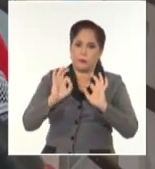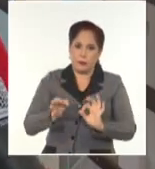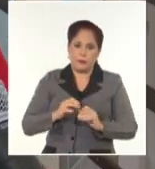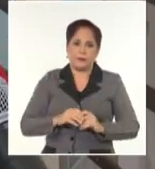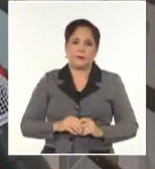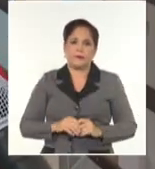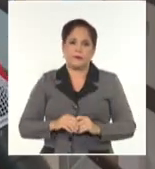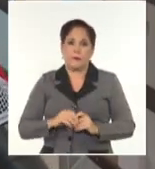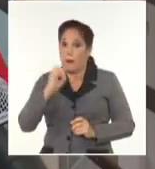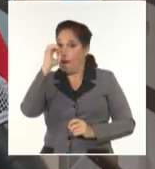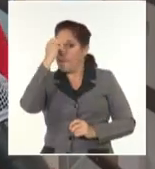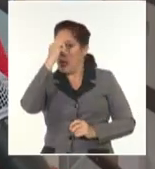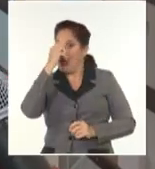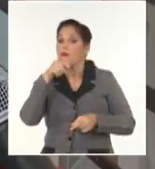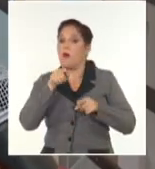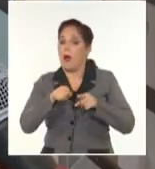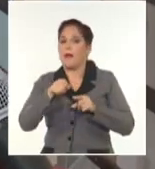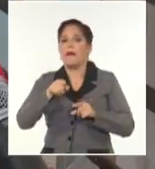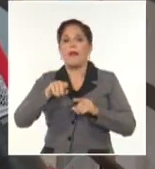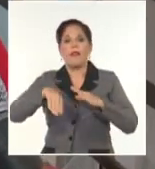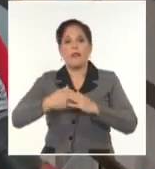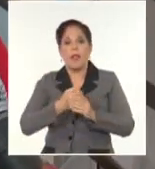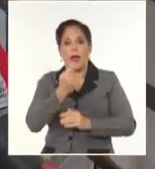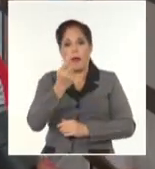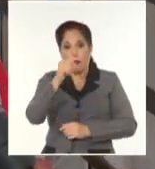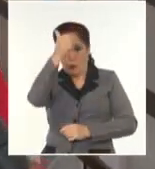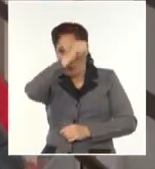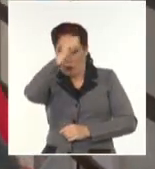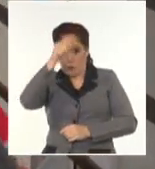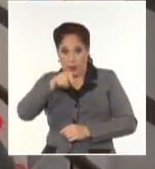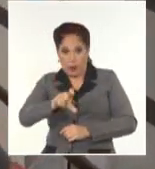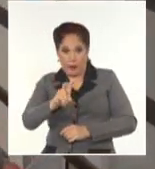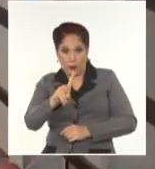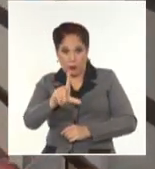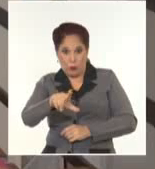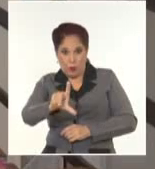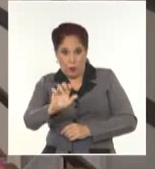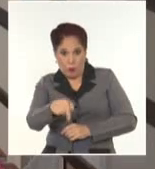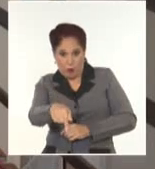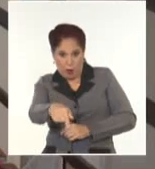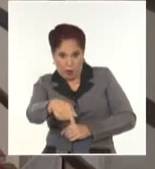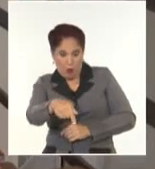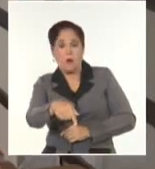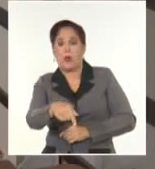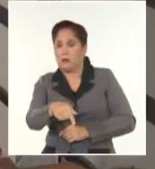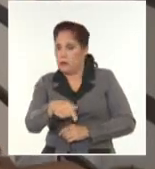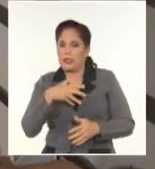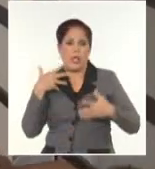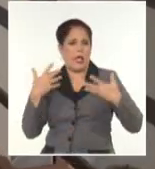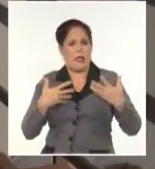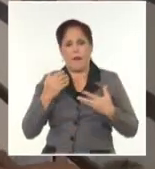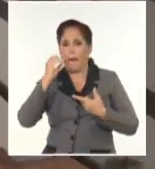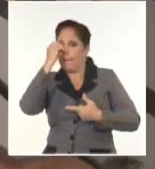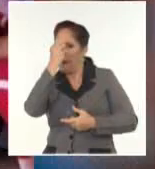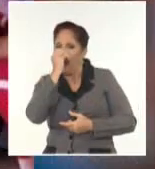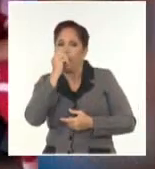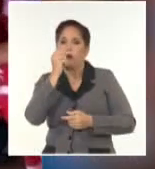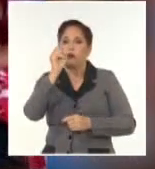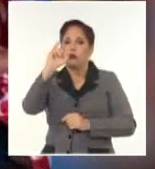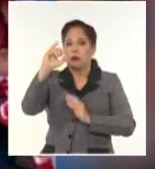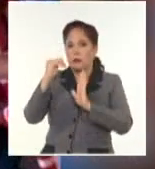celebrar el Día de Nuestros Niños y Niñas. Y bueno, ese va a ser el colofón del festival, en particular acá en La Habana a las